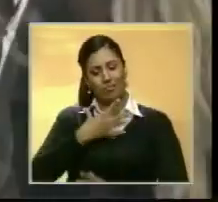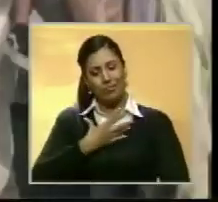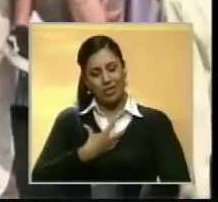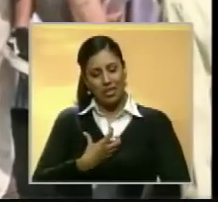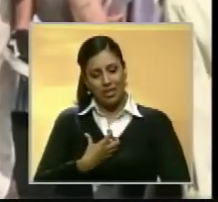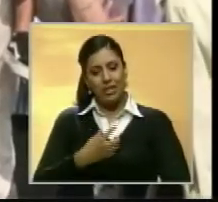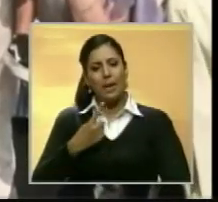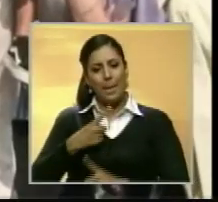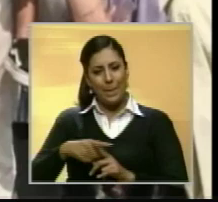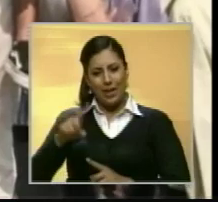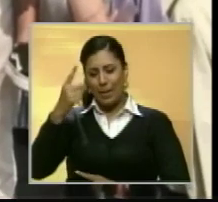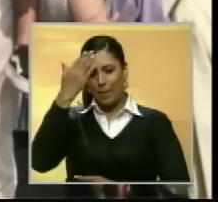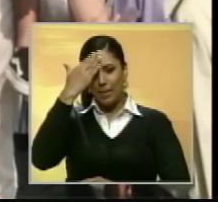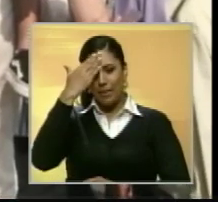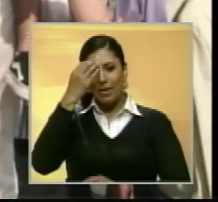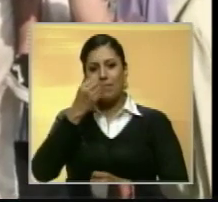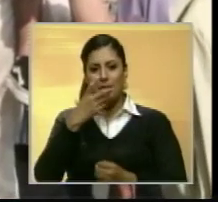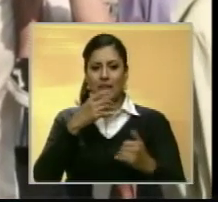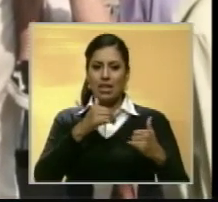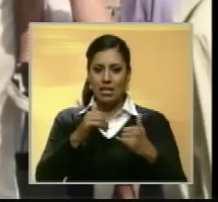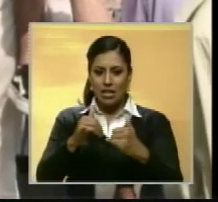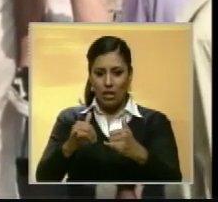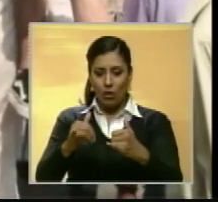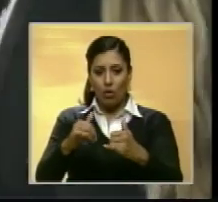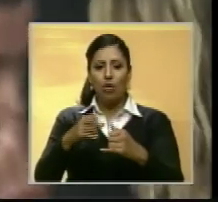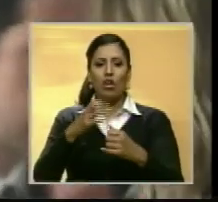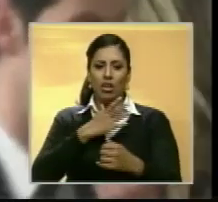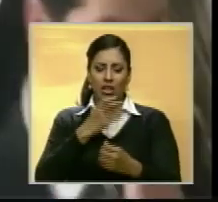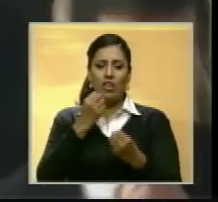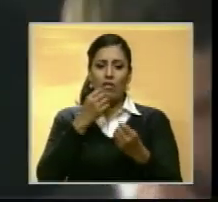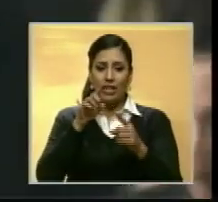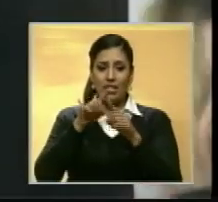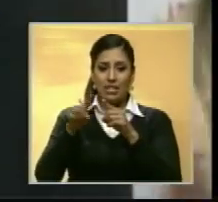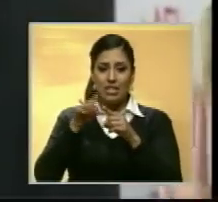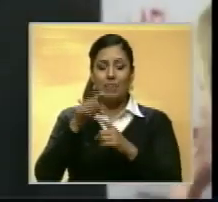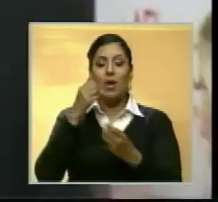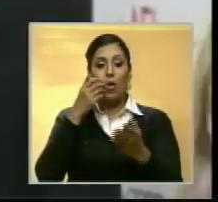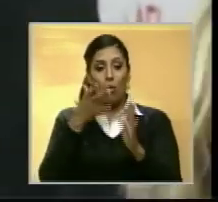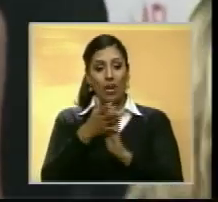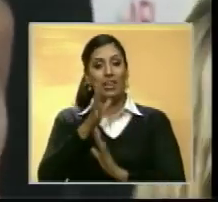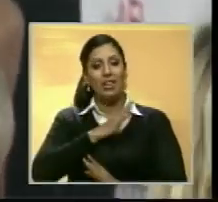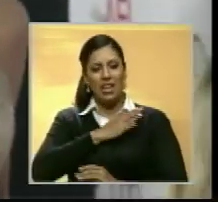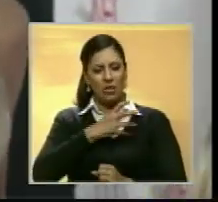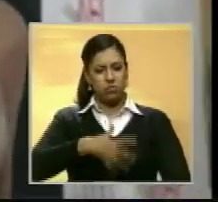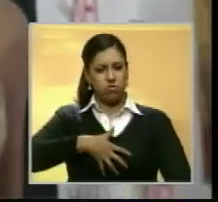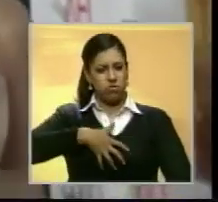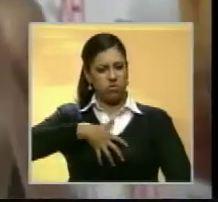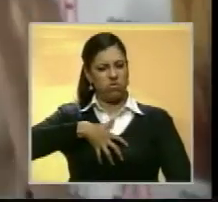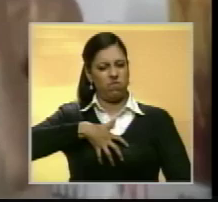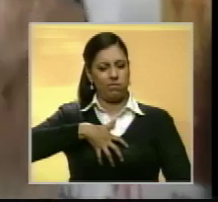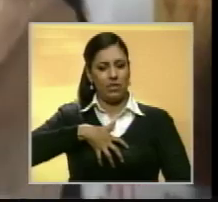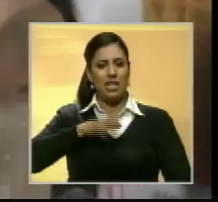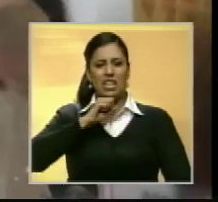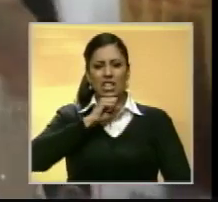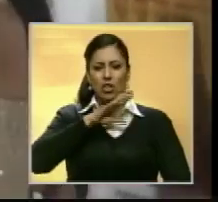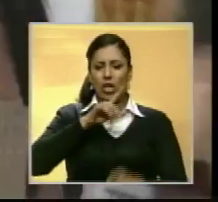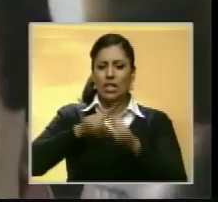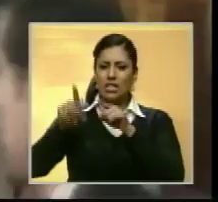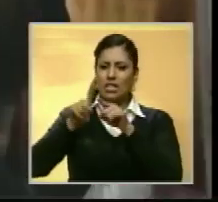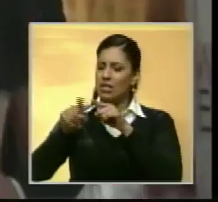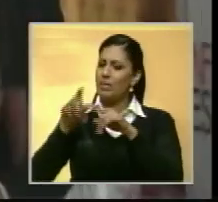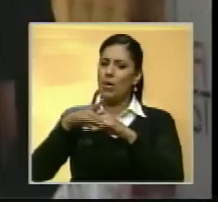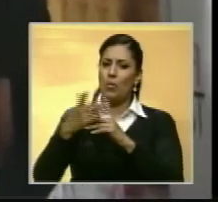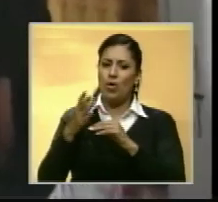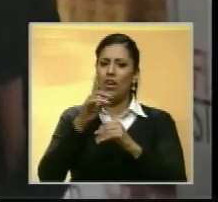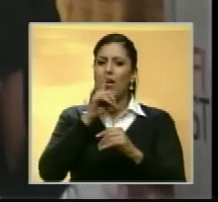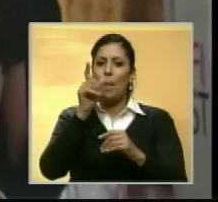triste, pero que lo principal es el bienestar de sus hijos y fuentes cercanas a él aseguran que está furioso por las historias que rodean la